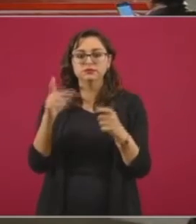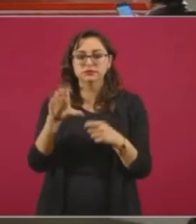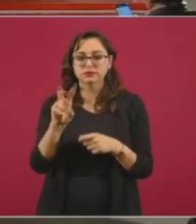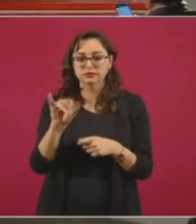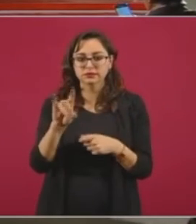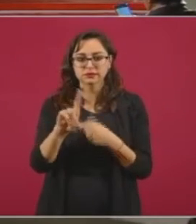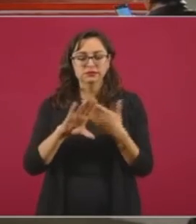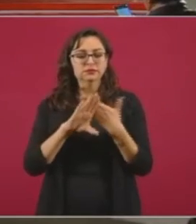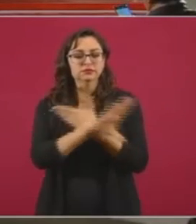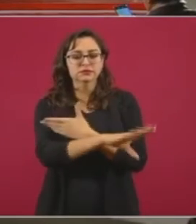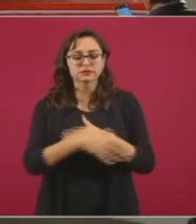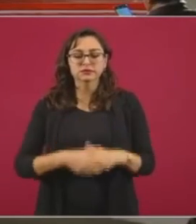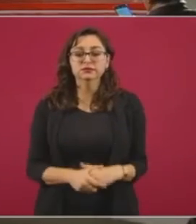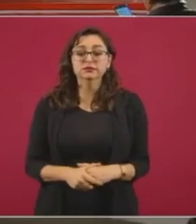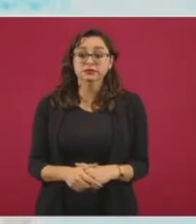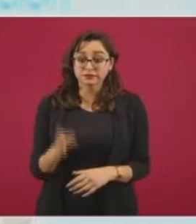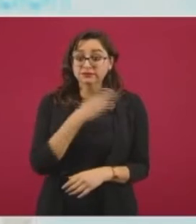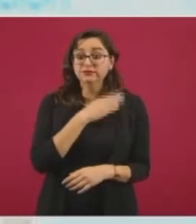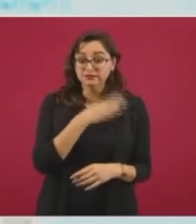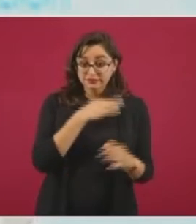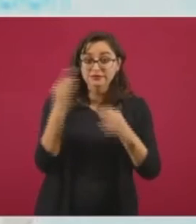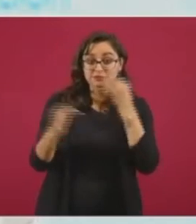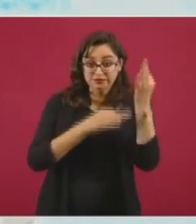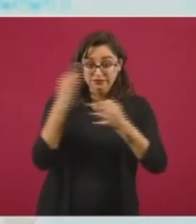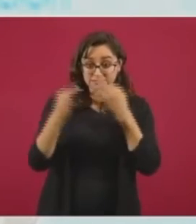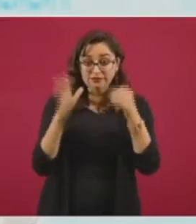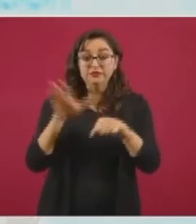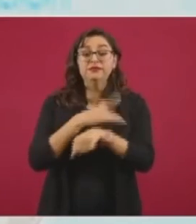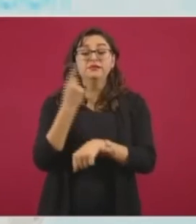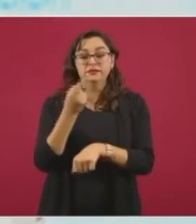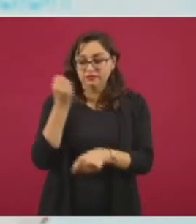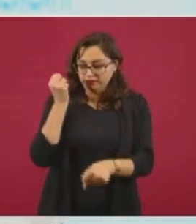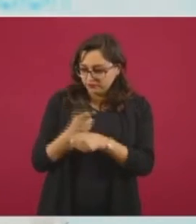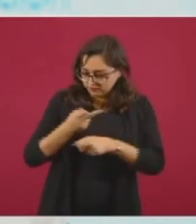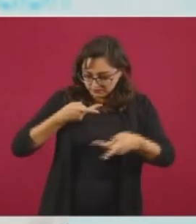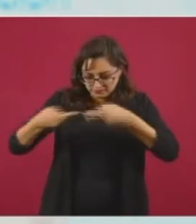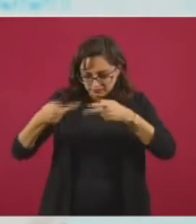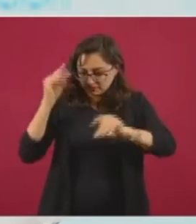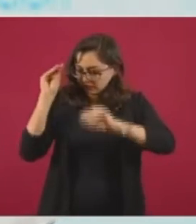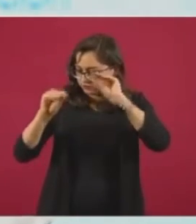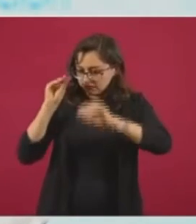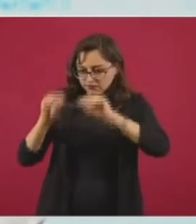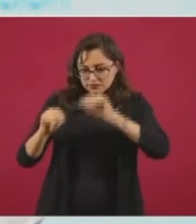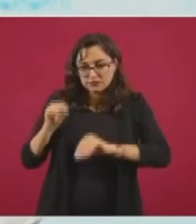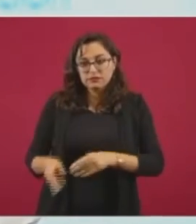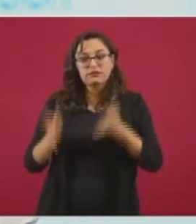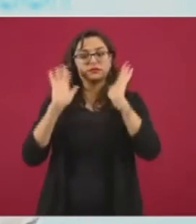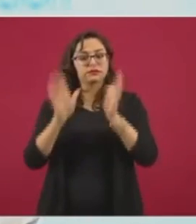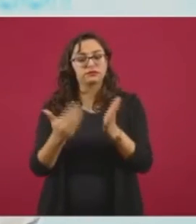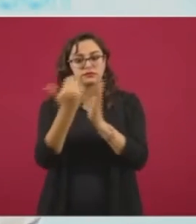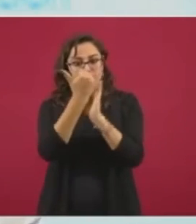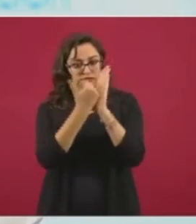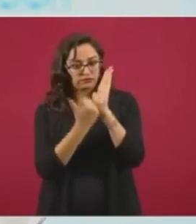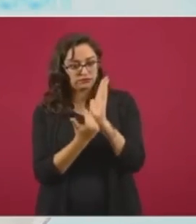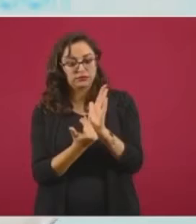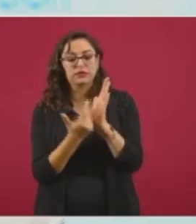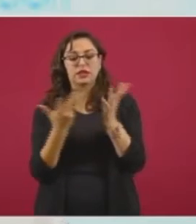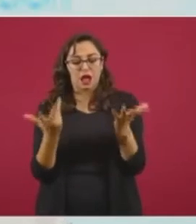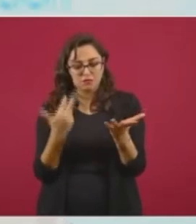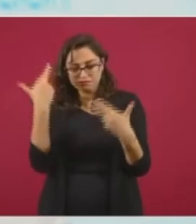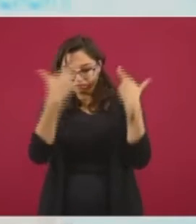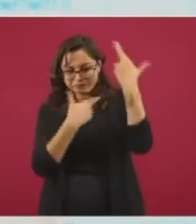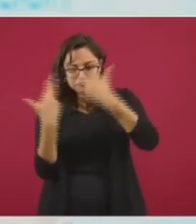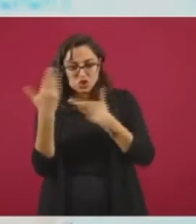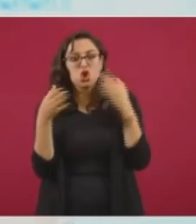Es una buena noticia porque vamos adelante, tenemos ya este lineamiento técnico que ha sido cuidadosamente